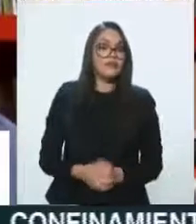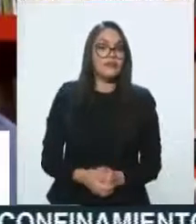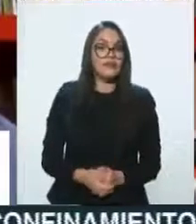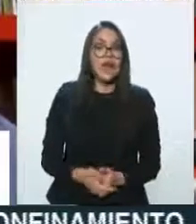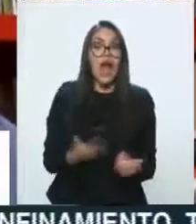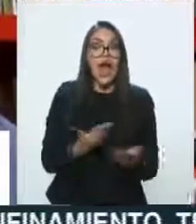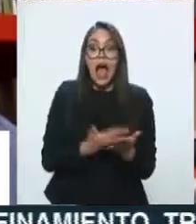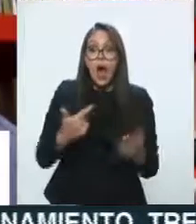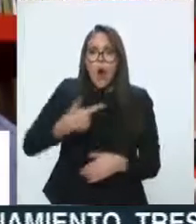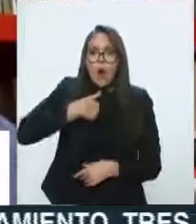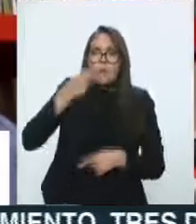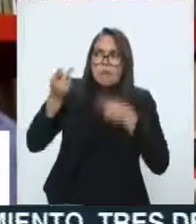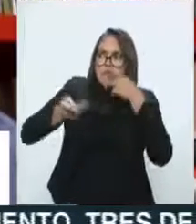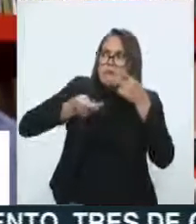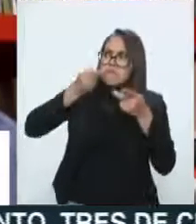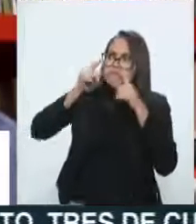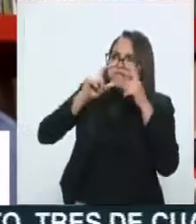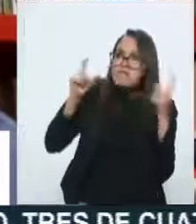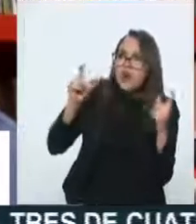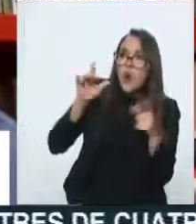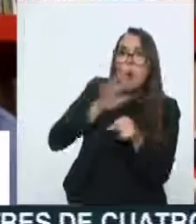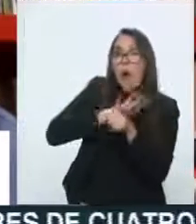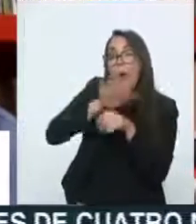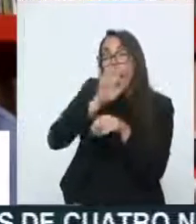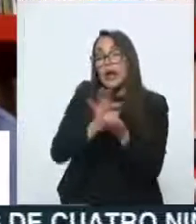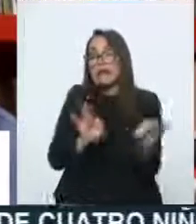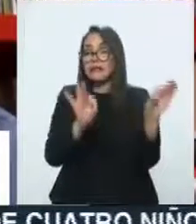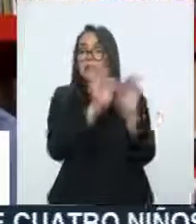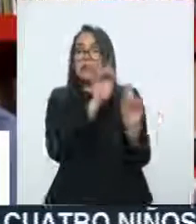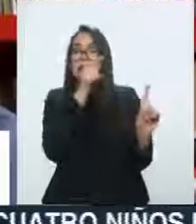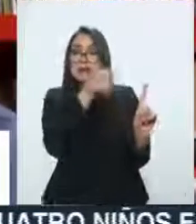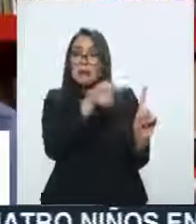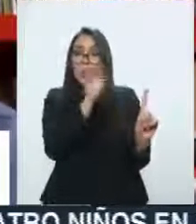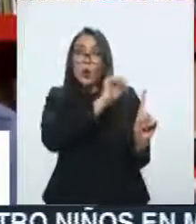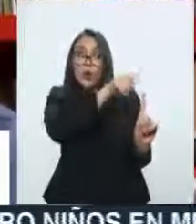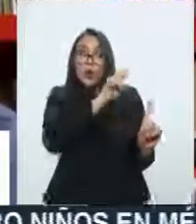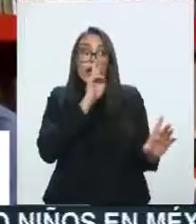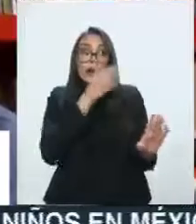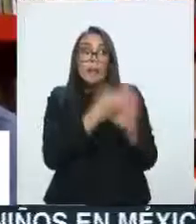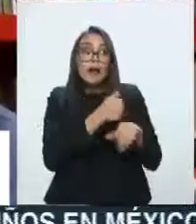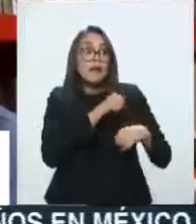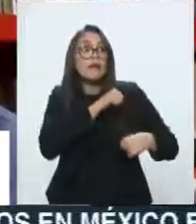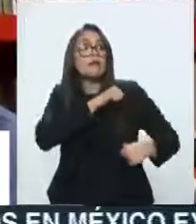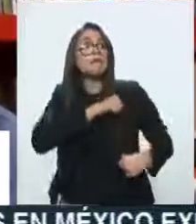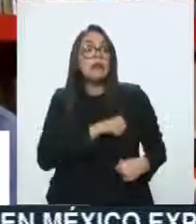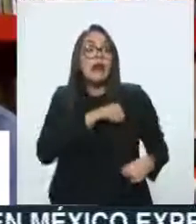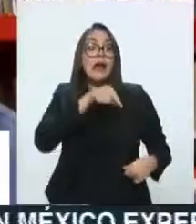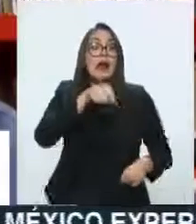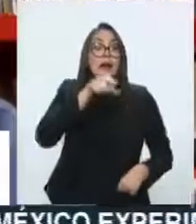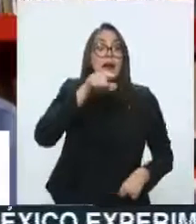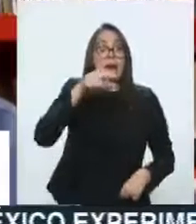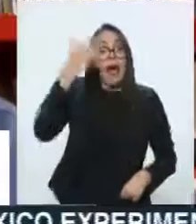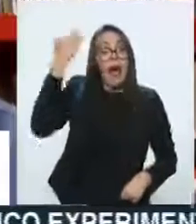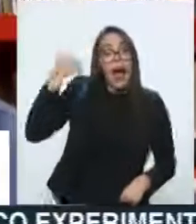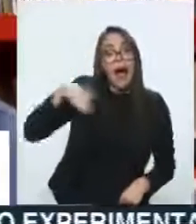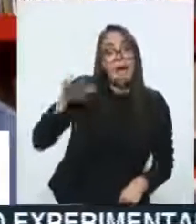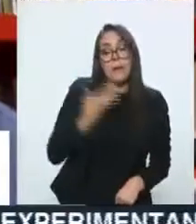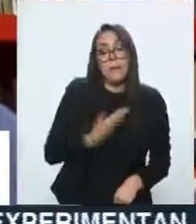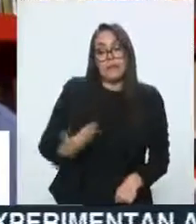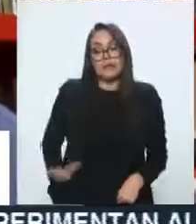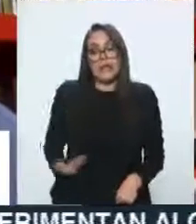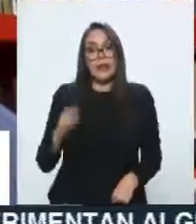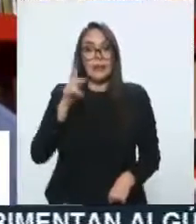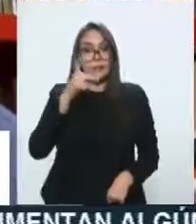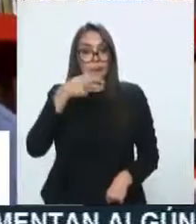Nieto y el entonces director de la UIF, sino hacia dónde fue el dinero, ¿no? A cambio de qué